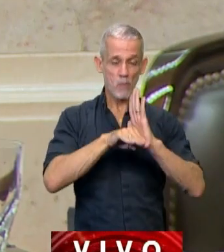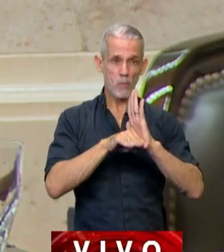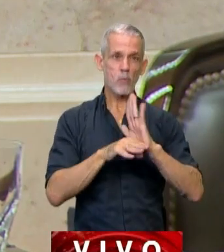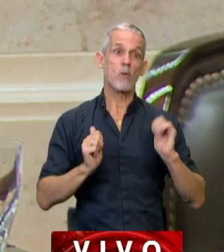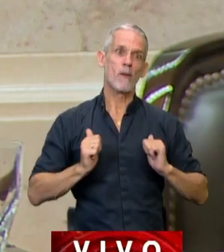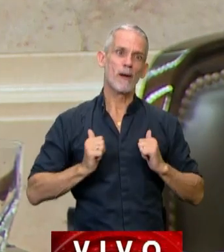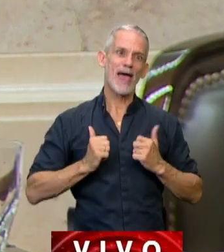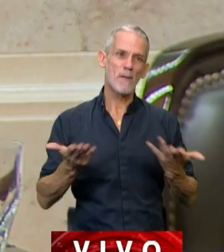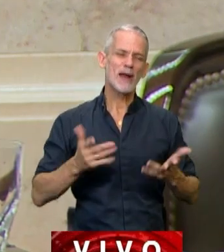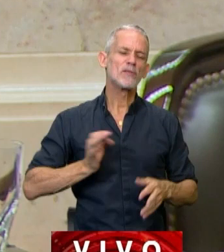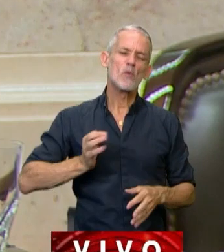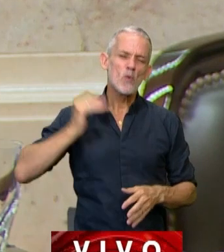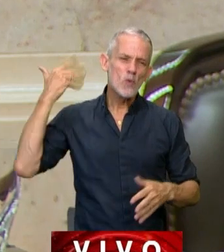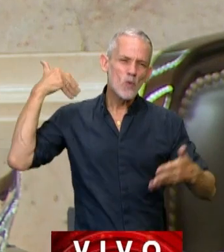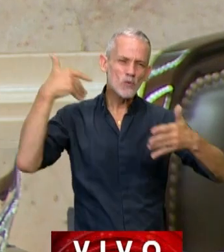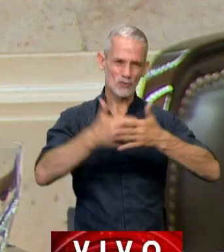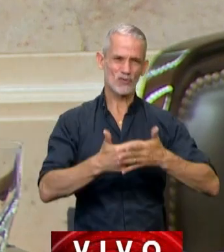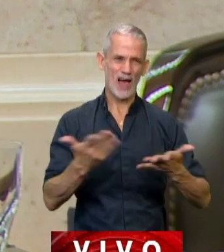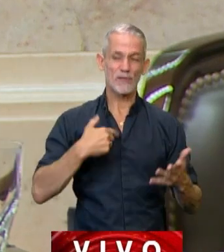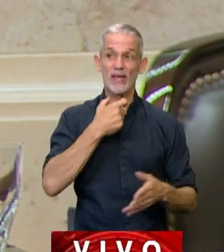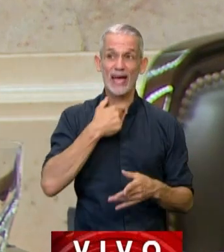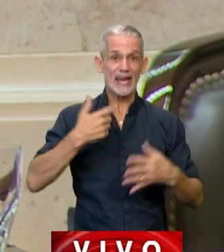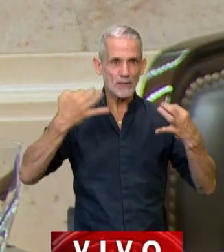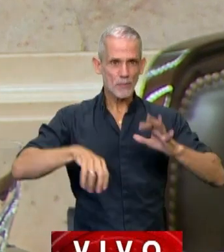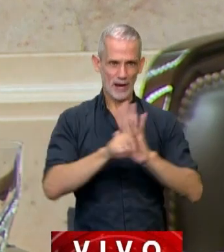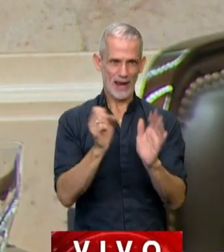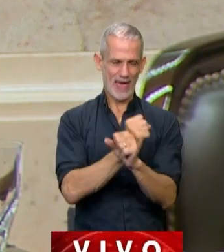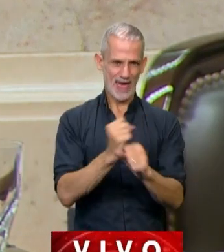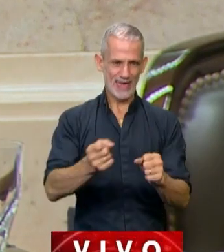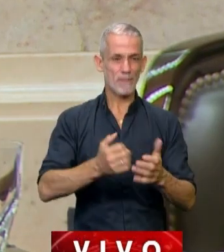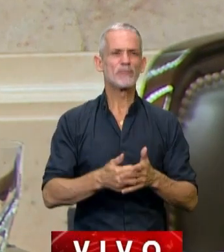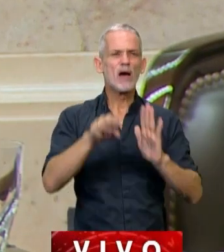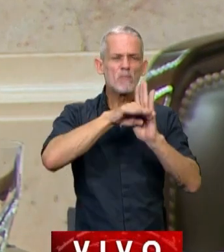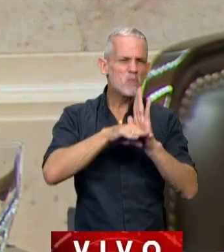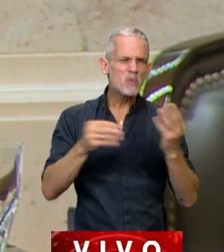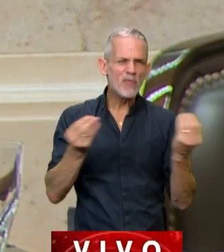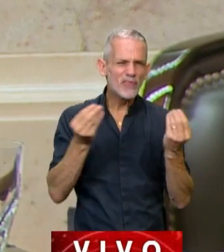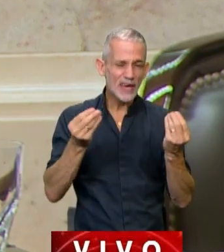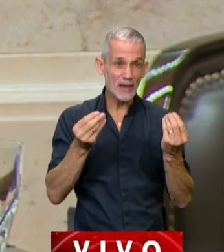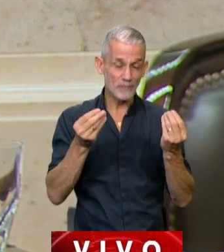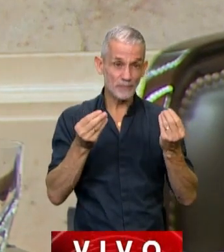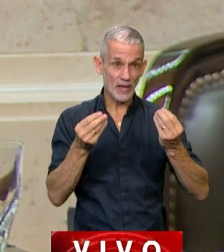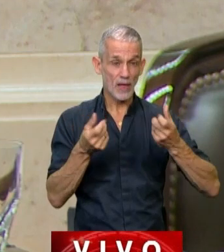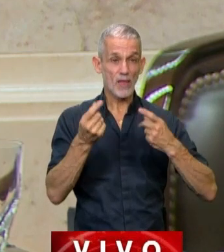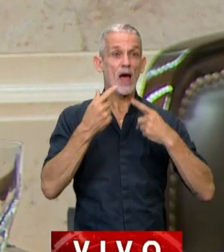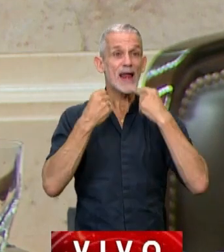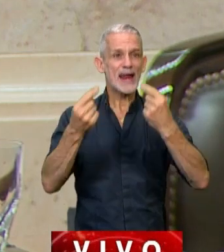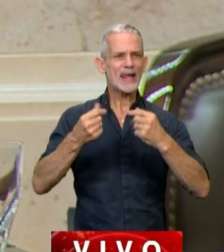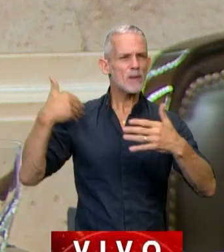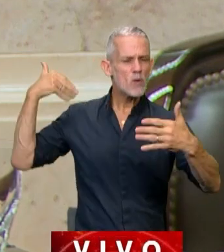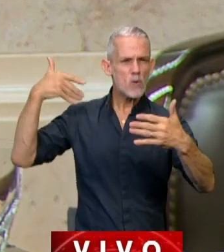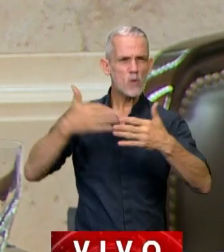venimos esperando hace mucho tiempo y queremos que sea ley. Un régimen que cristaliza un reclamo